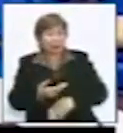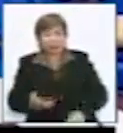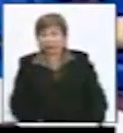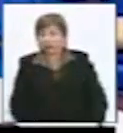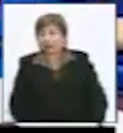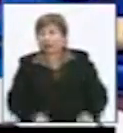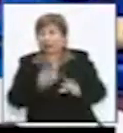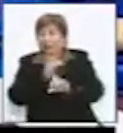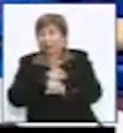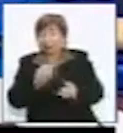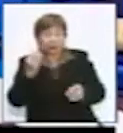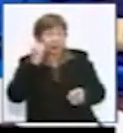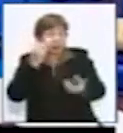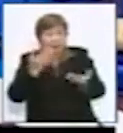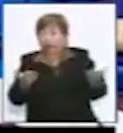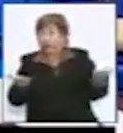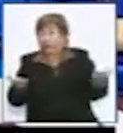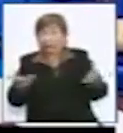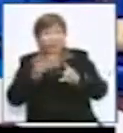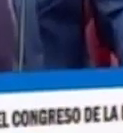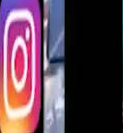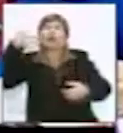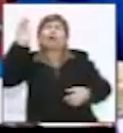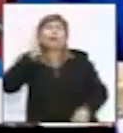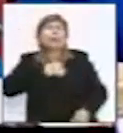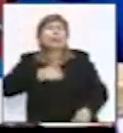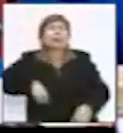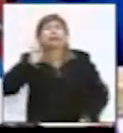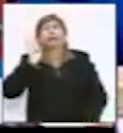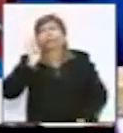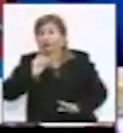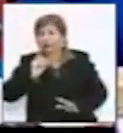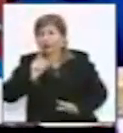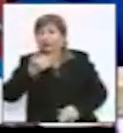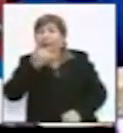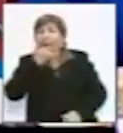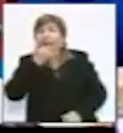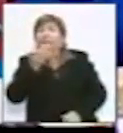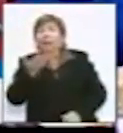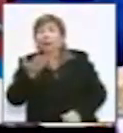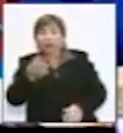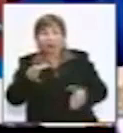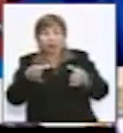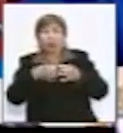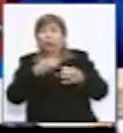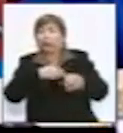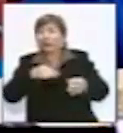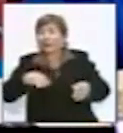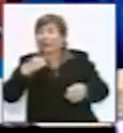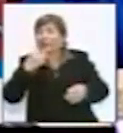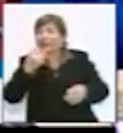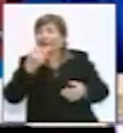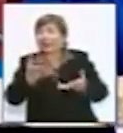mucho más astuta y valiente, sin miedos. Que se sepa que nadie quería avalar al señor Vizcarra en su golpe de